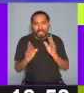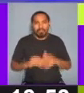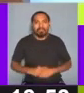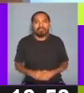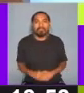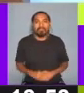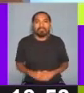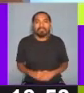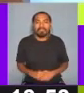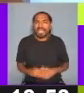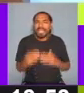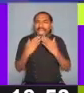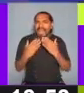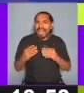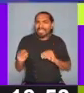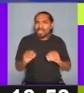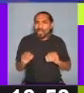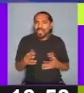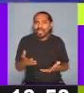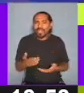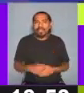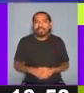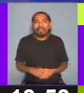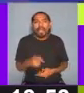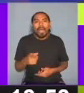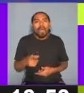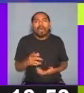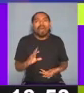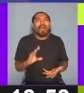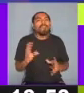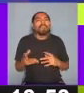la recaudación? Y ahí estamos peleándola,